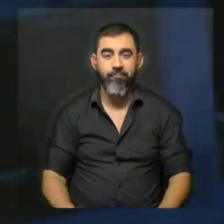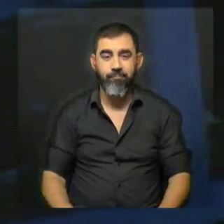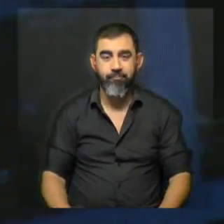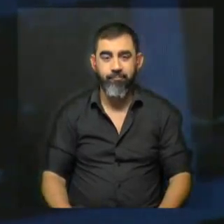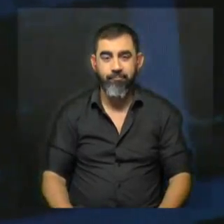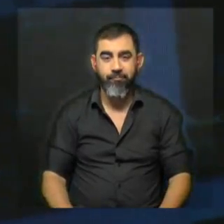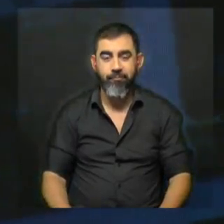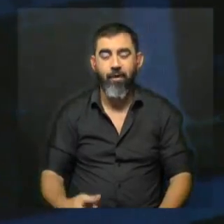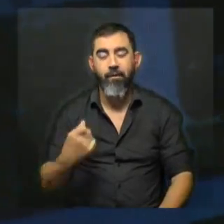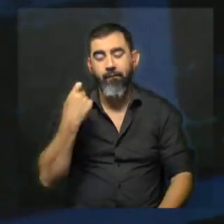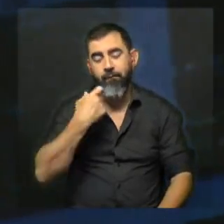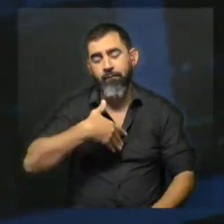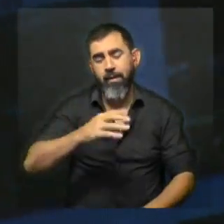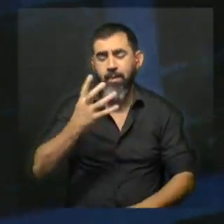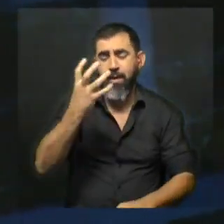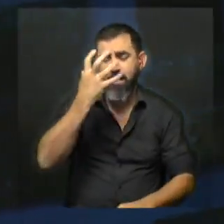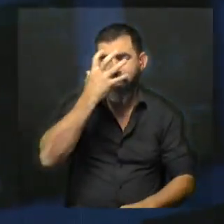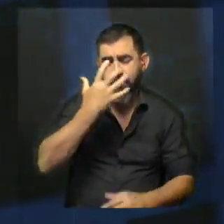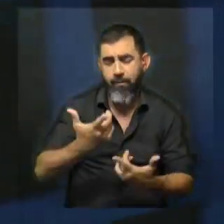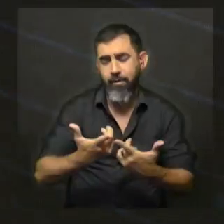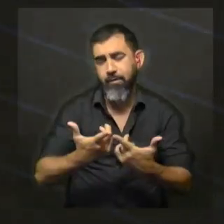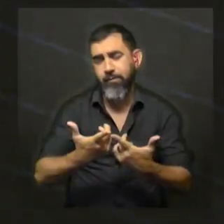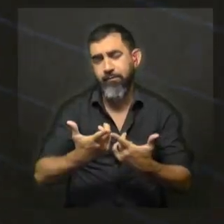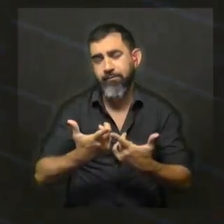para. Quedan muchas cosas, queda carnaval. Oh.